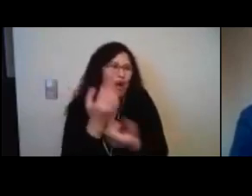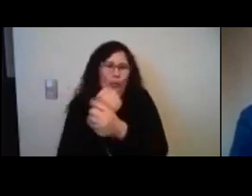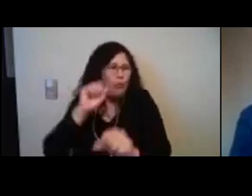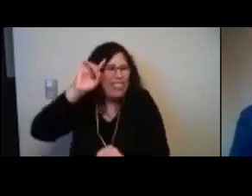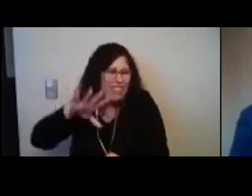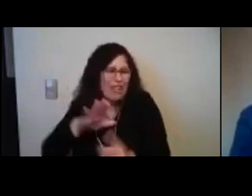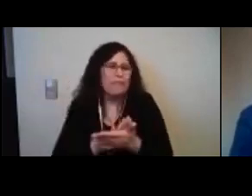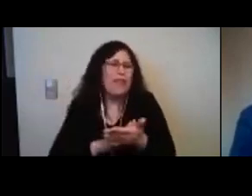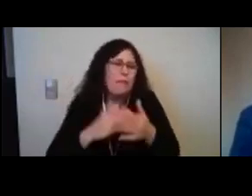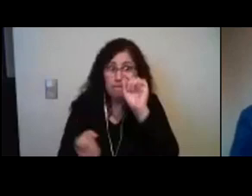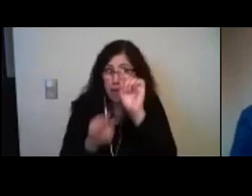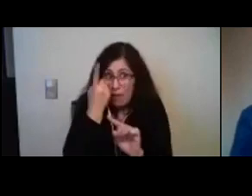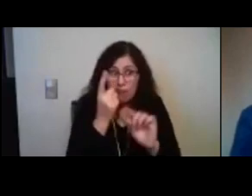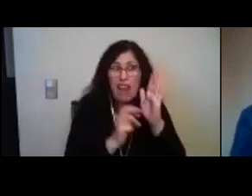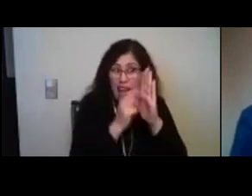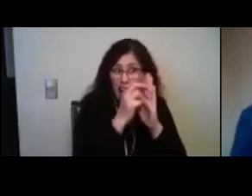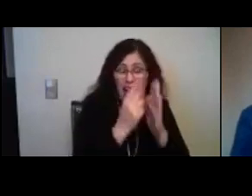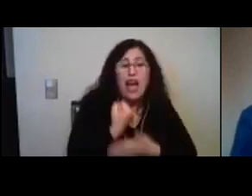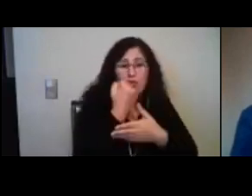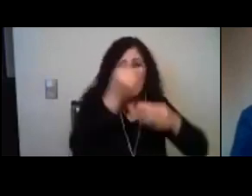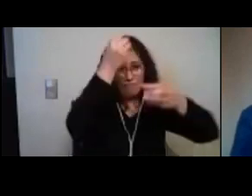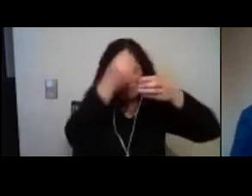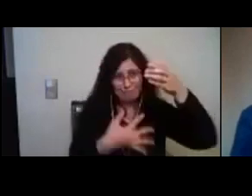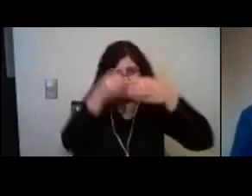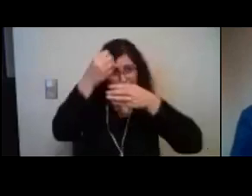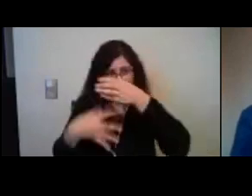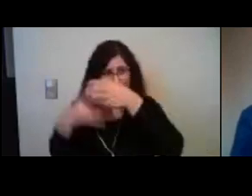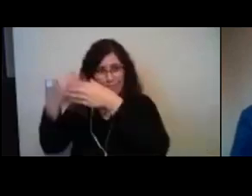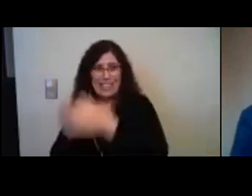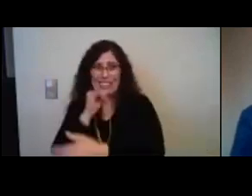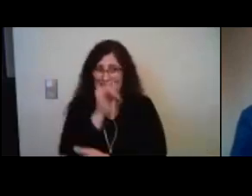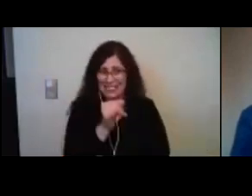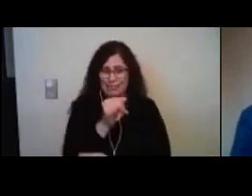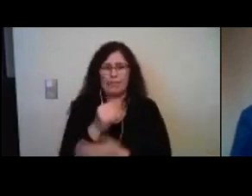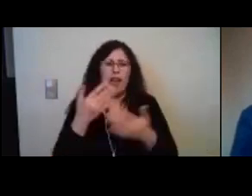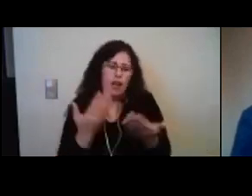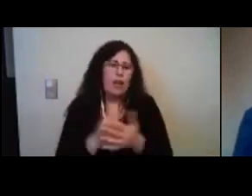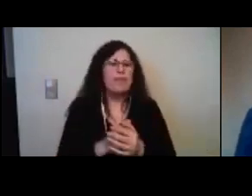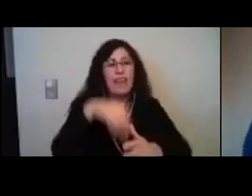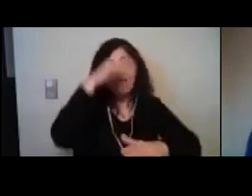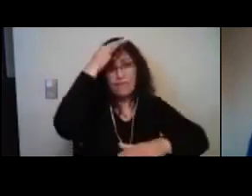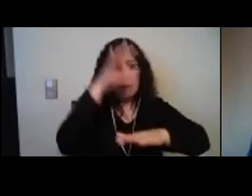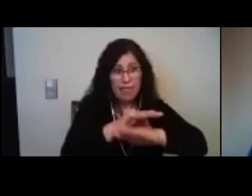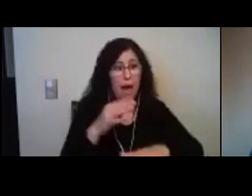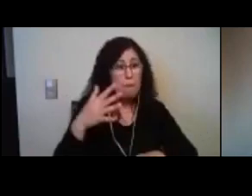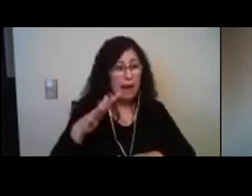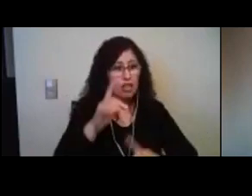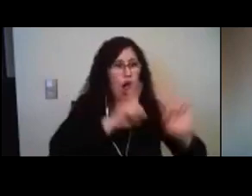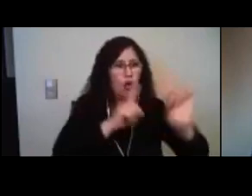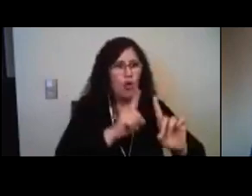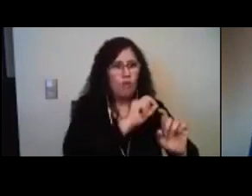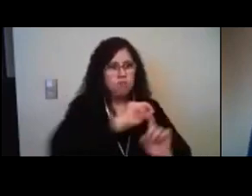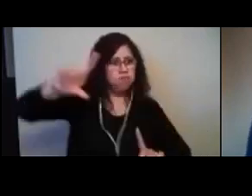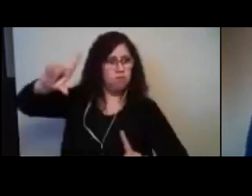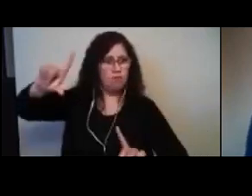sintomatología motora, ¿ya? Pero hay personas con la enfermedad de Parkinson que la evolución es mucho más rápida y otras que